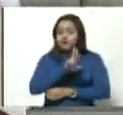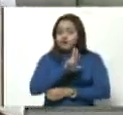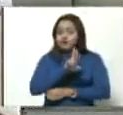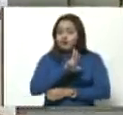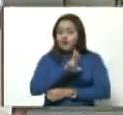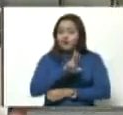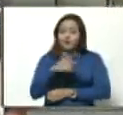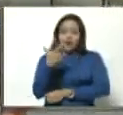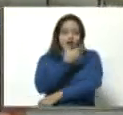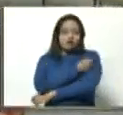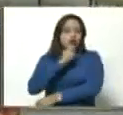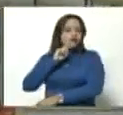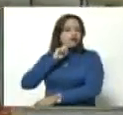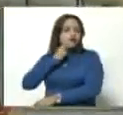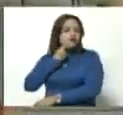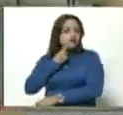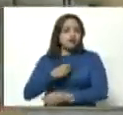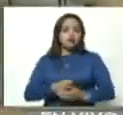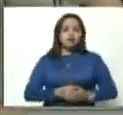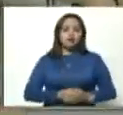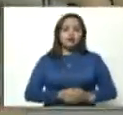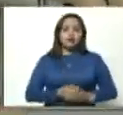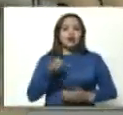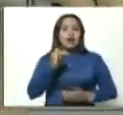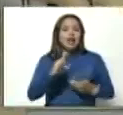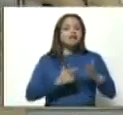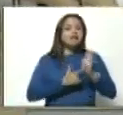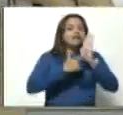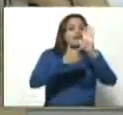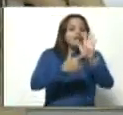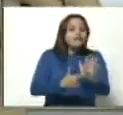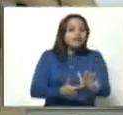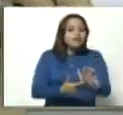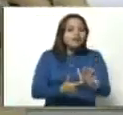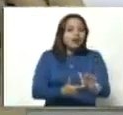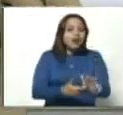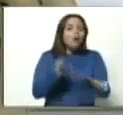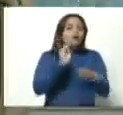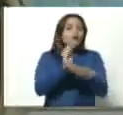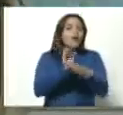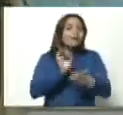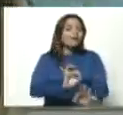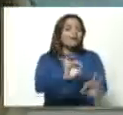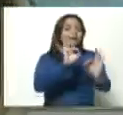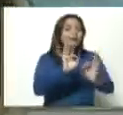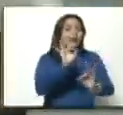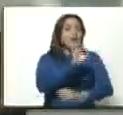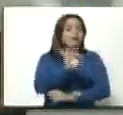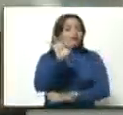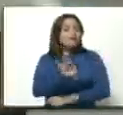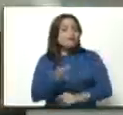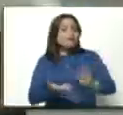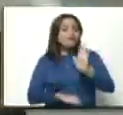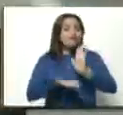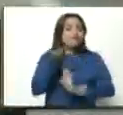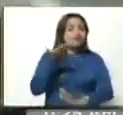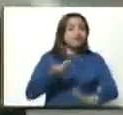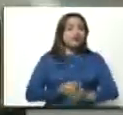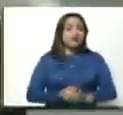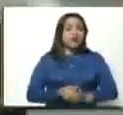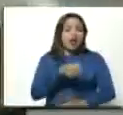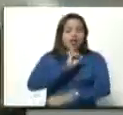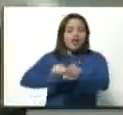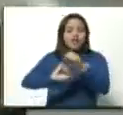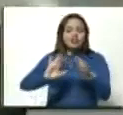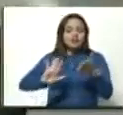Sputnik Light, que es una vacuna que ha demostrado una alta efectividad en la protección contra la infección